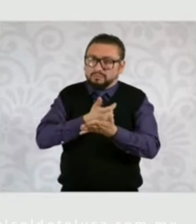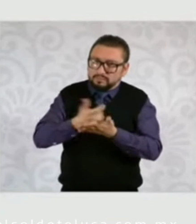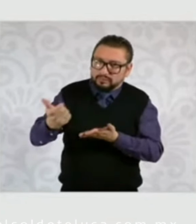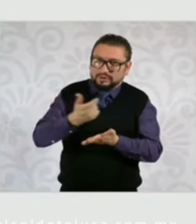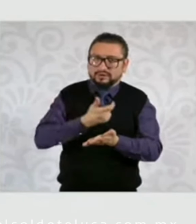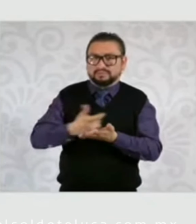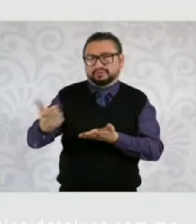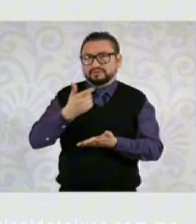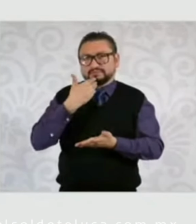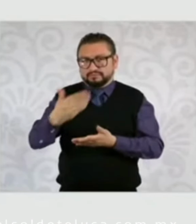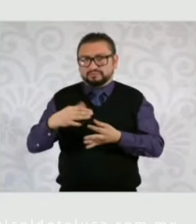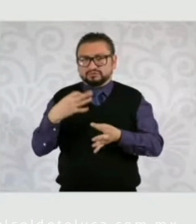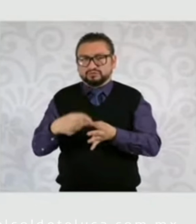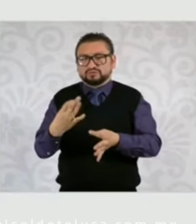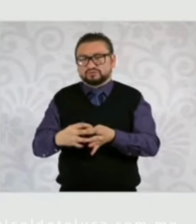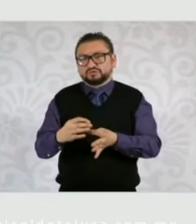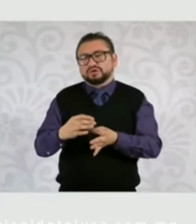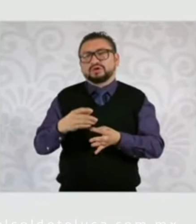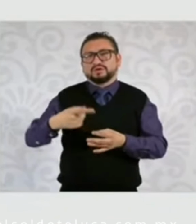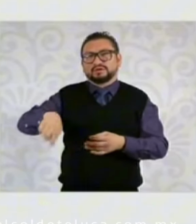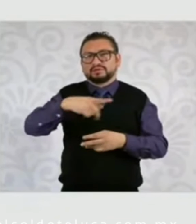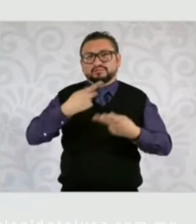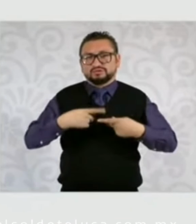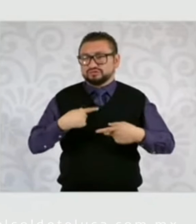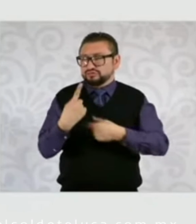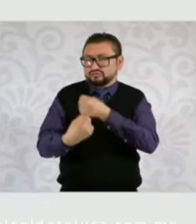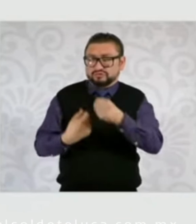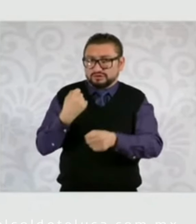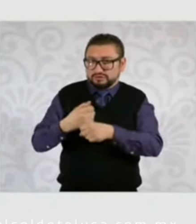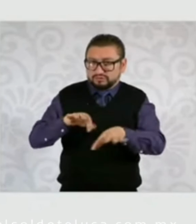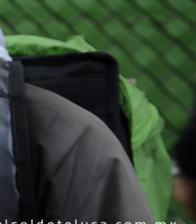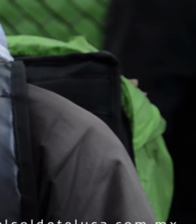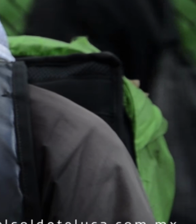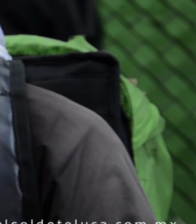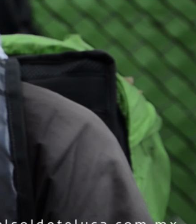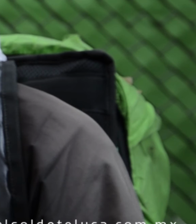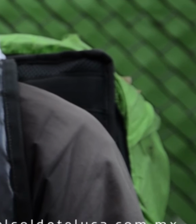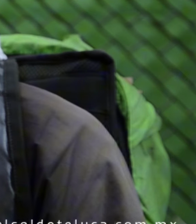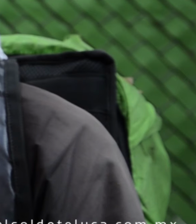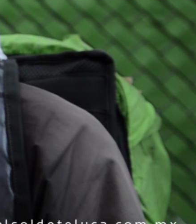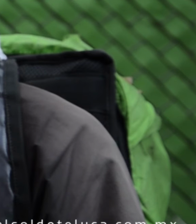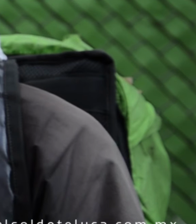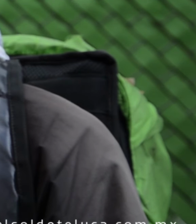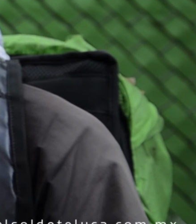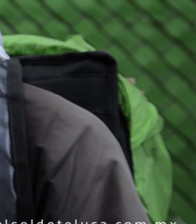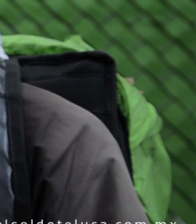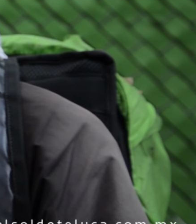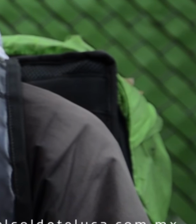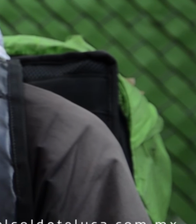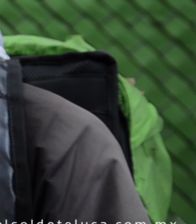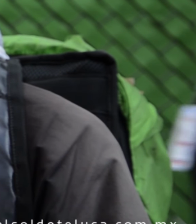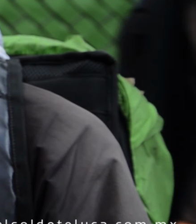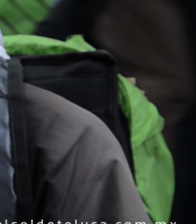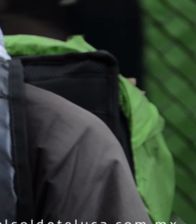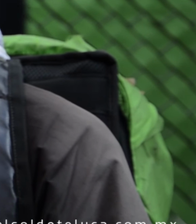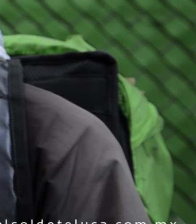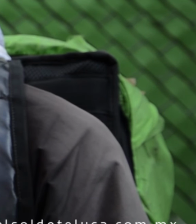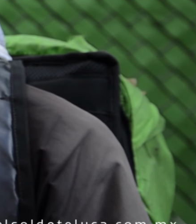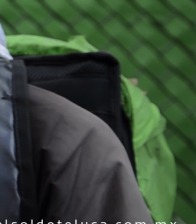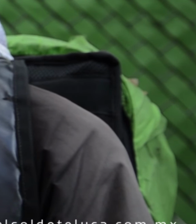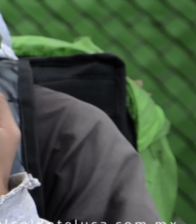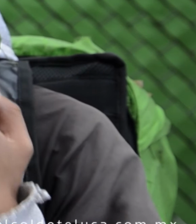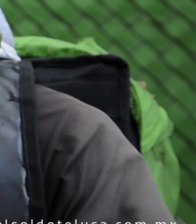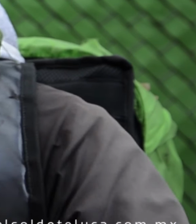de utilidades para las y los trabajadores que participan en estas plataformas. Si no fuese hasta este año que la plataforma empezó